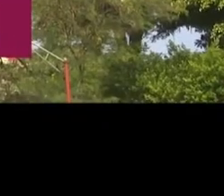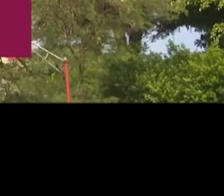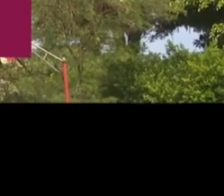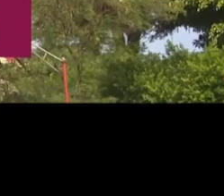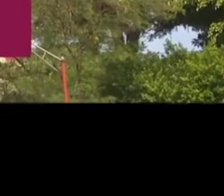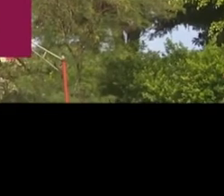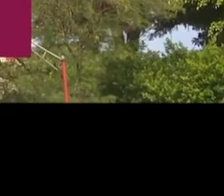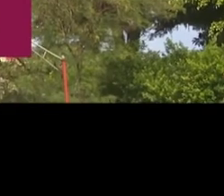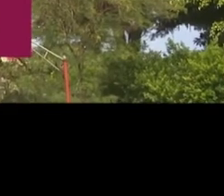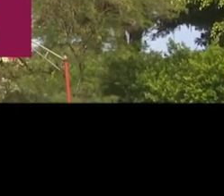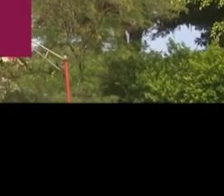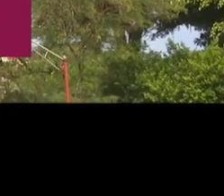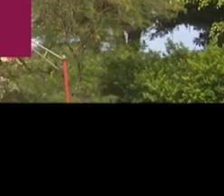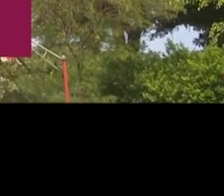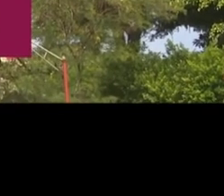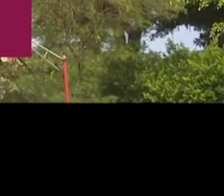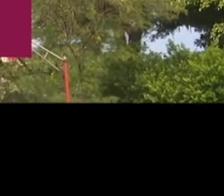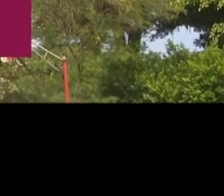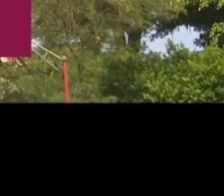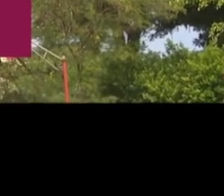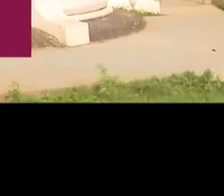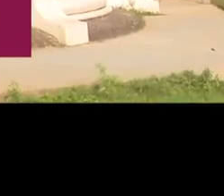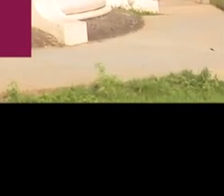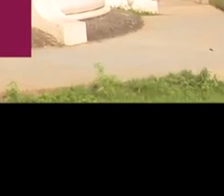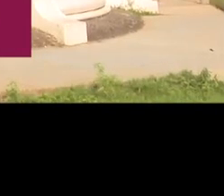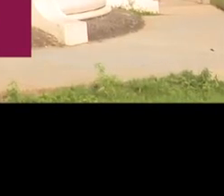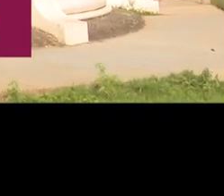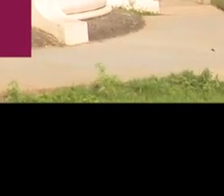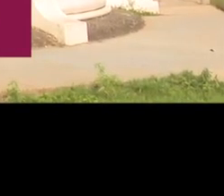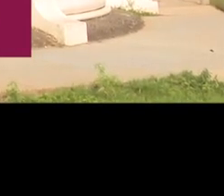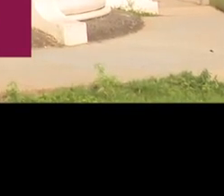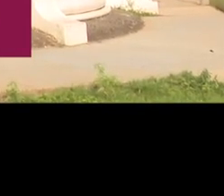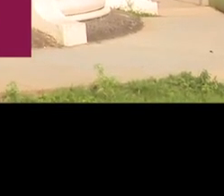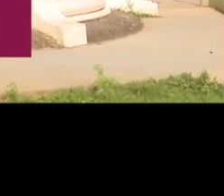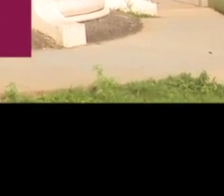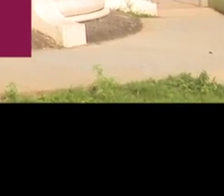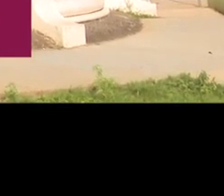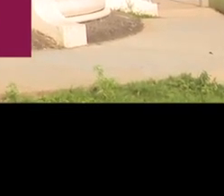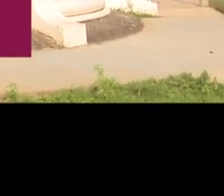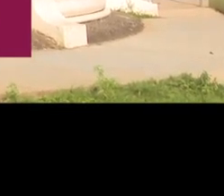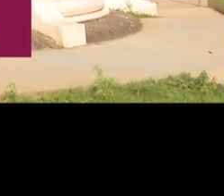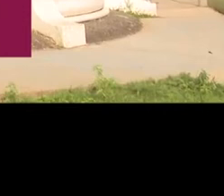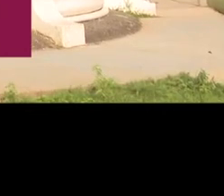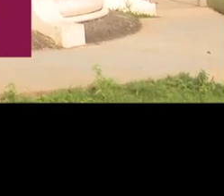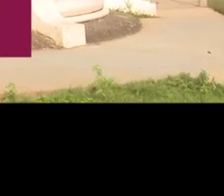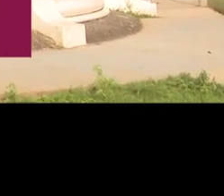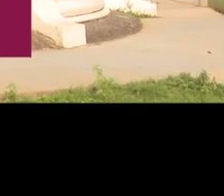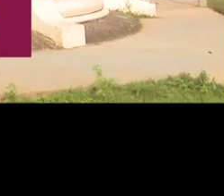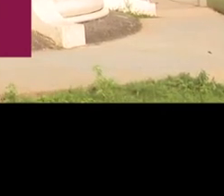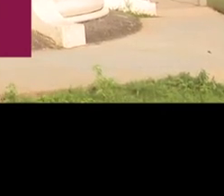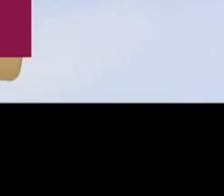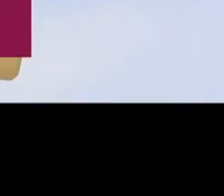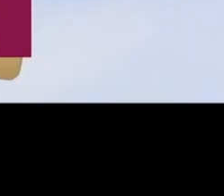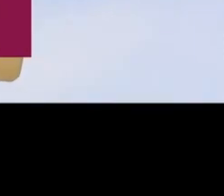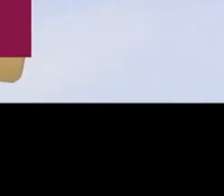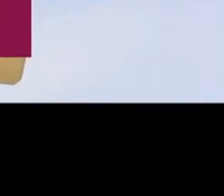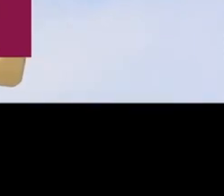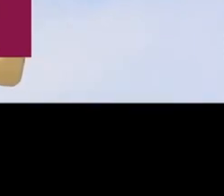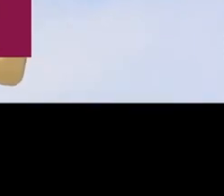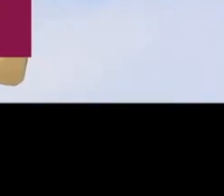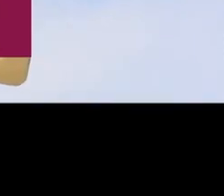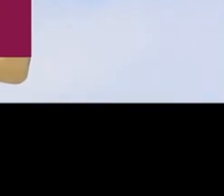me tocó la misma mejor las aves pero el cielo incendio